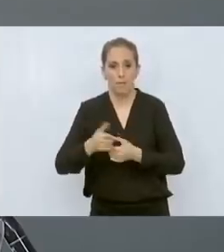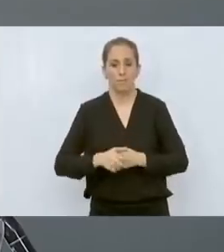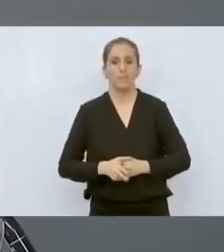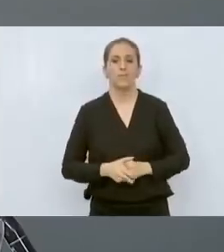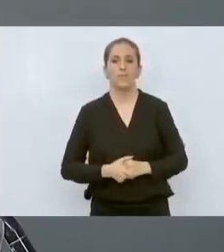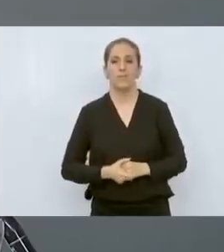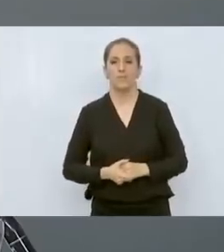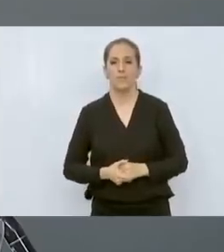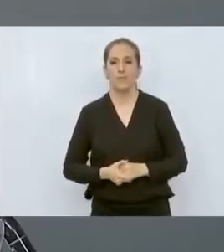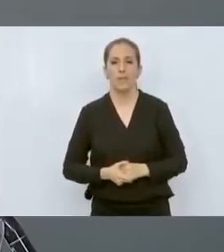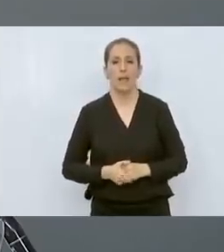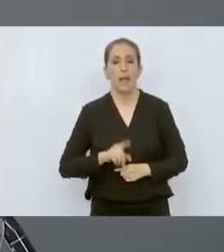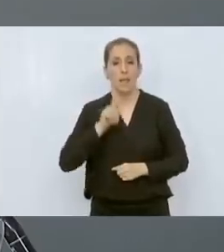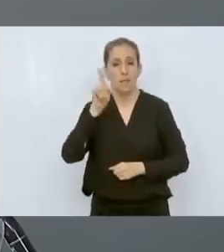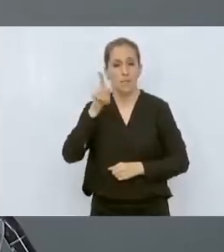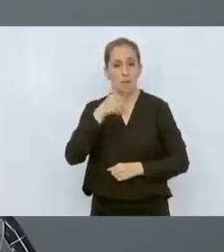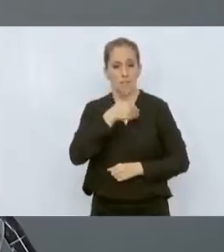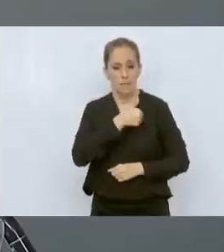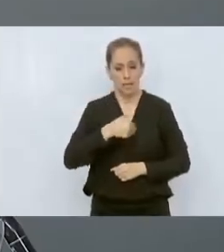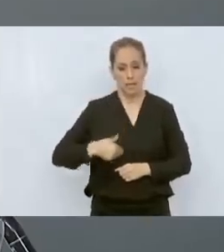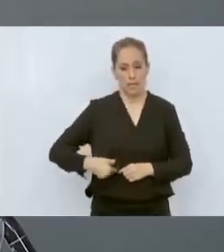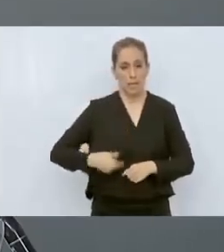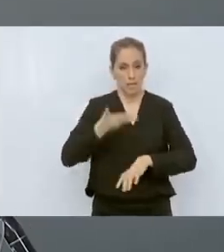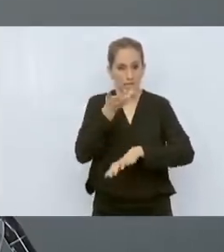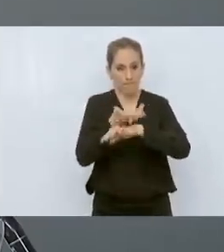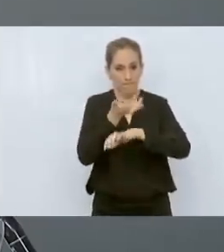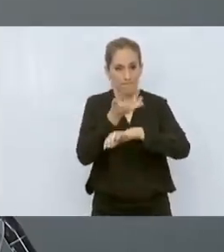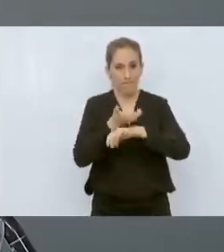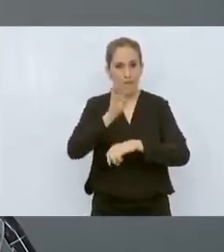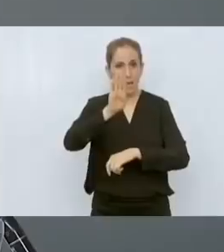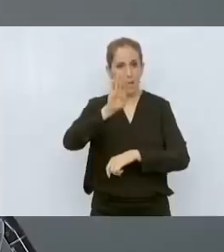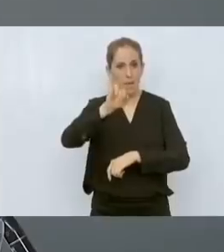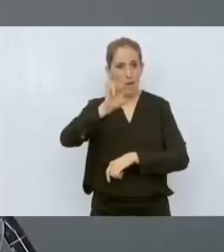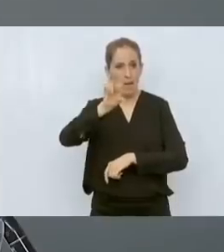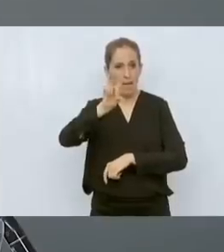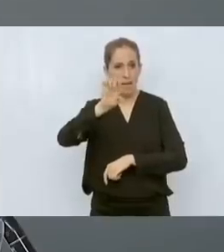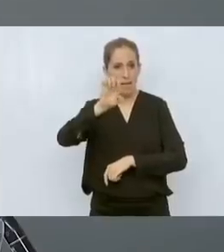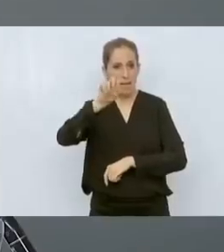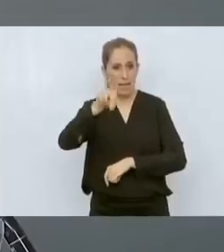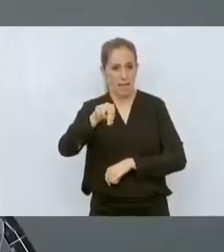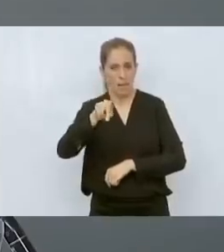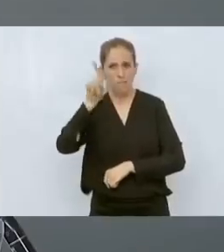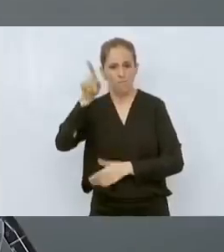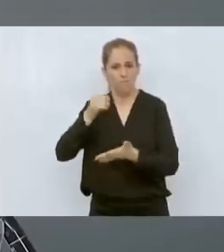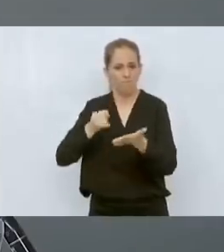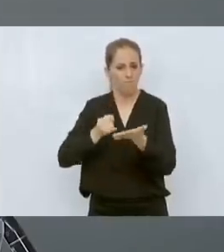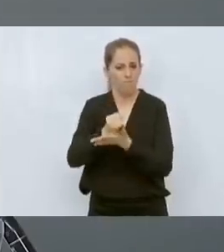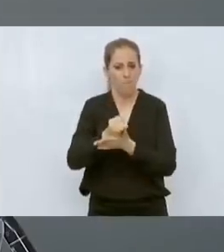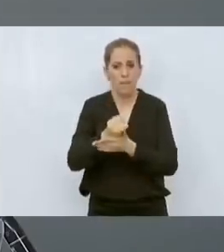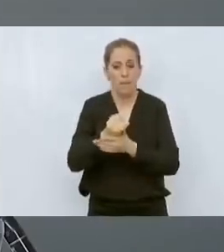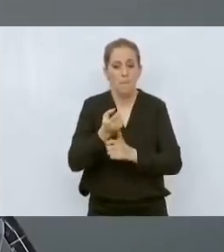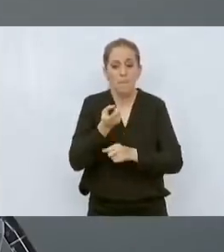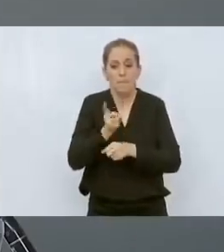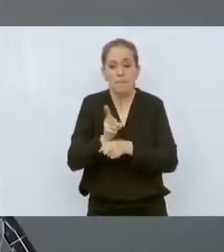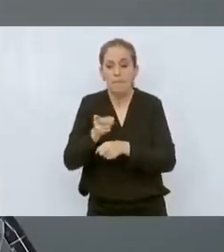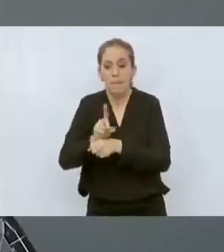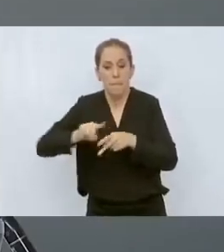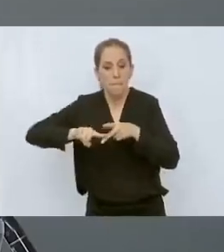tomó el presidente Biden desde estos primeros días fue aumentar